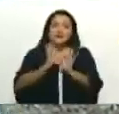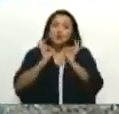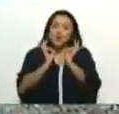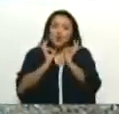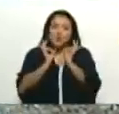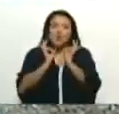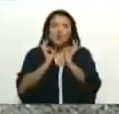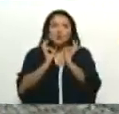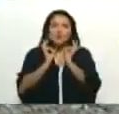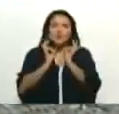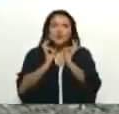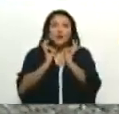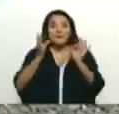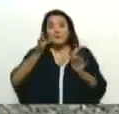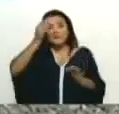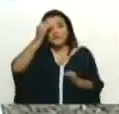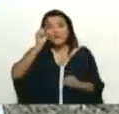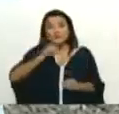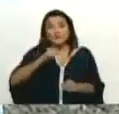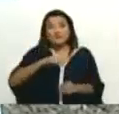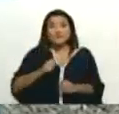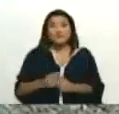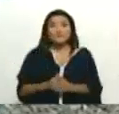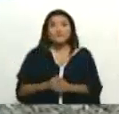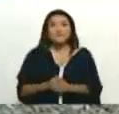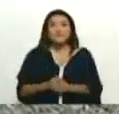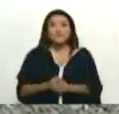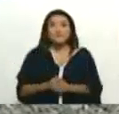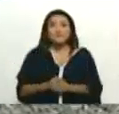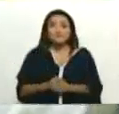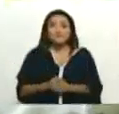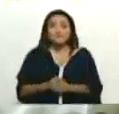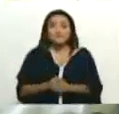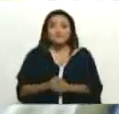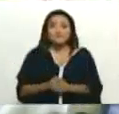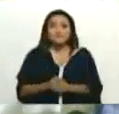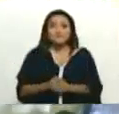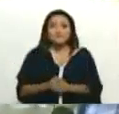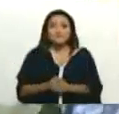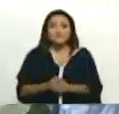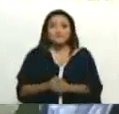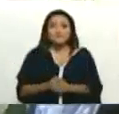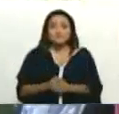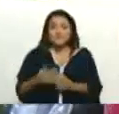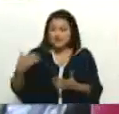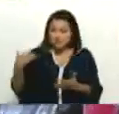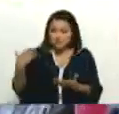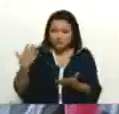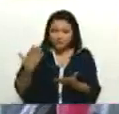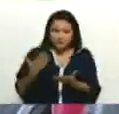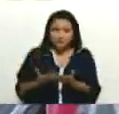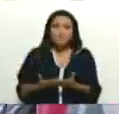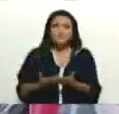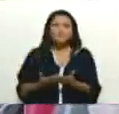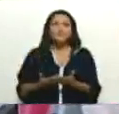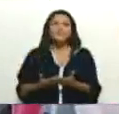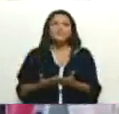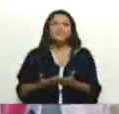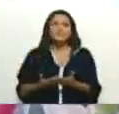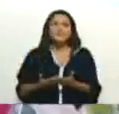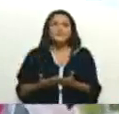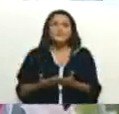vida. Pero bueno, yo creo que en este tiempo de resistir, renacer y revolucionar, hay que destacar